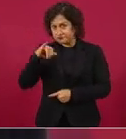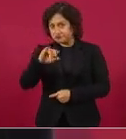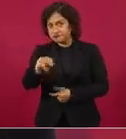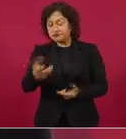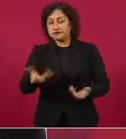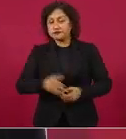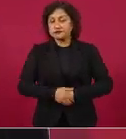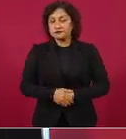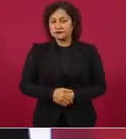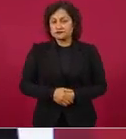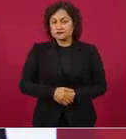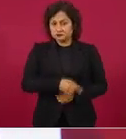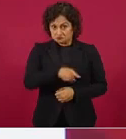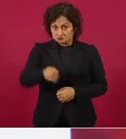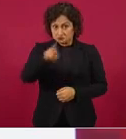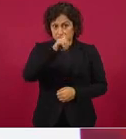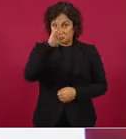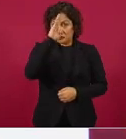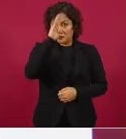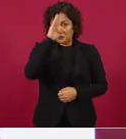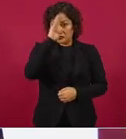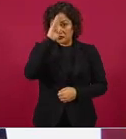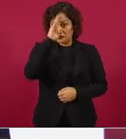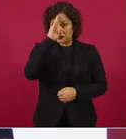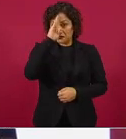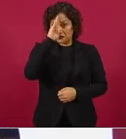¿Les parece poco